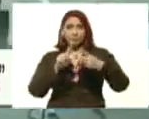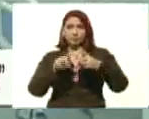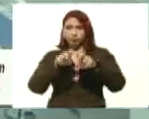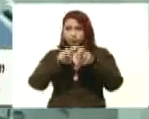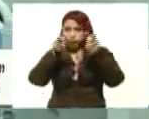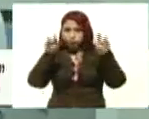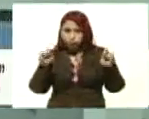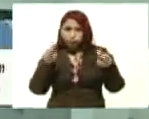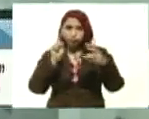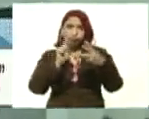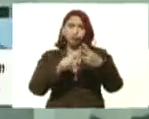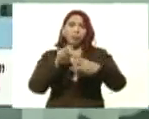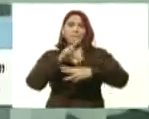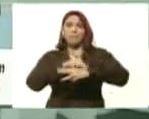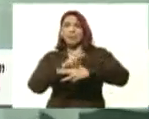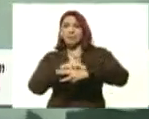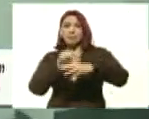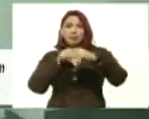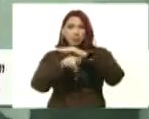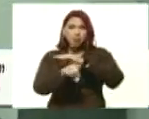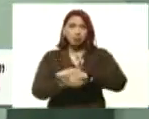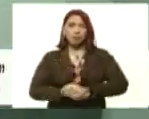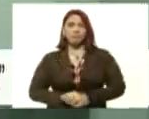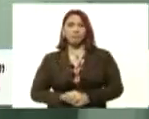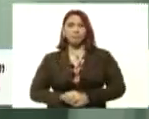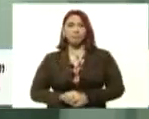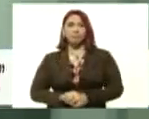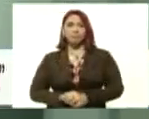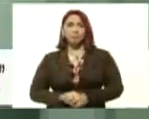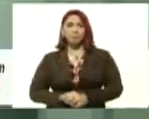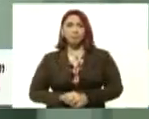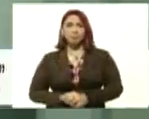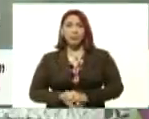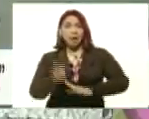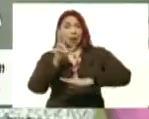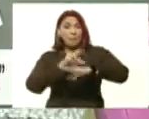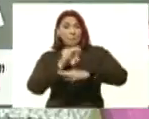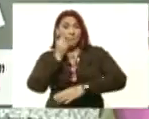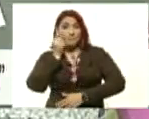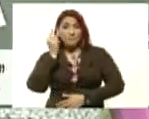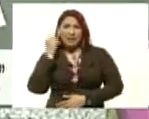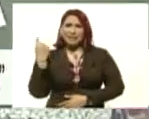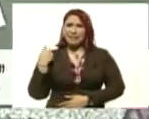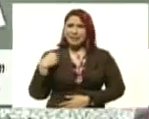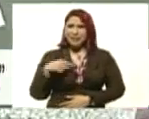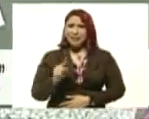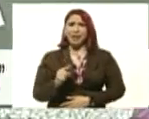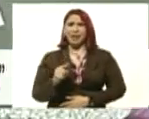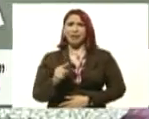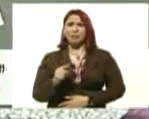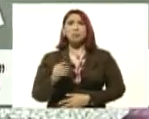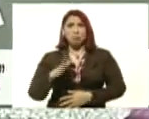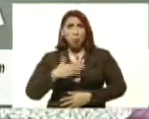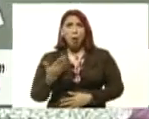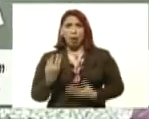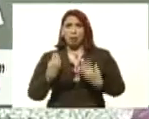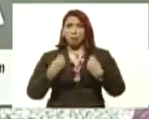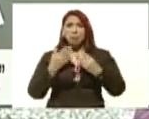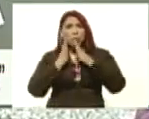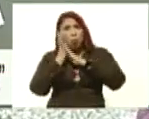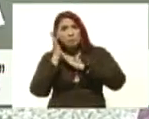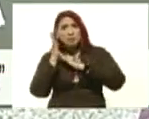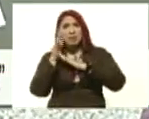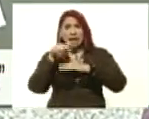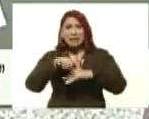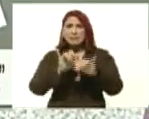ginecología, medicina interna. Los médicos y las médicas van a tener su residencia aquí mismo, presidente. En la